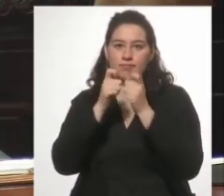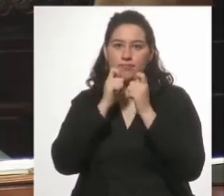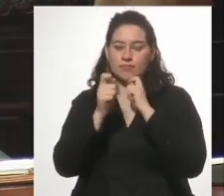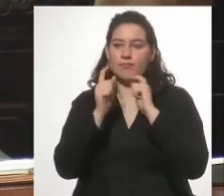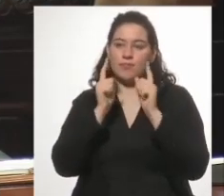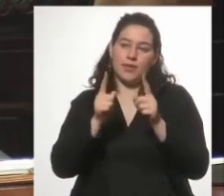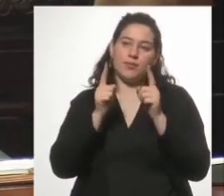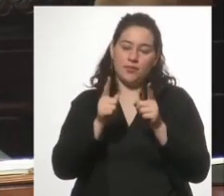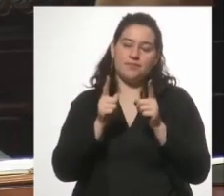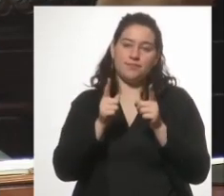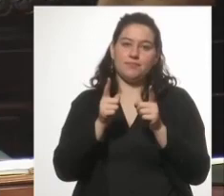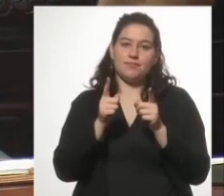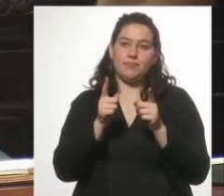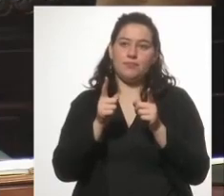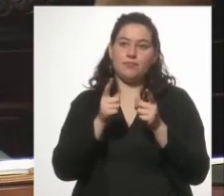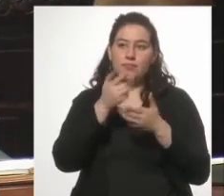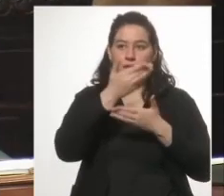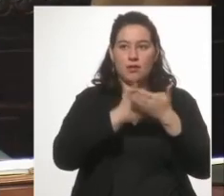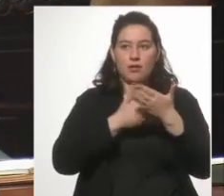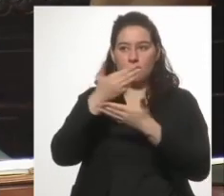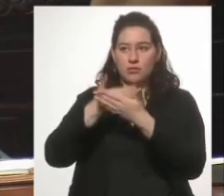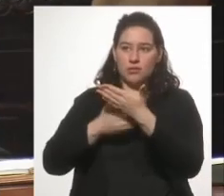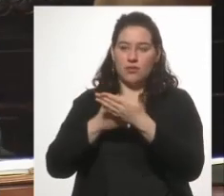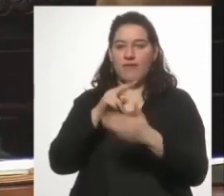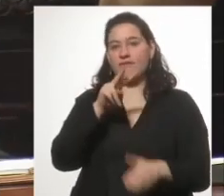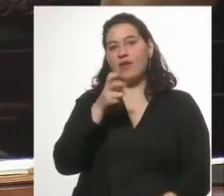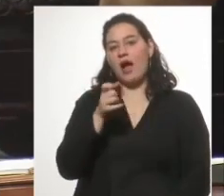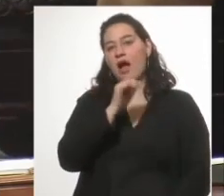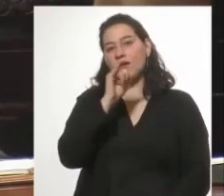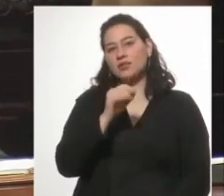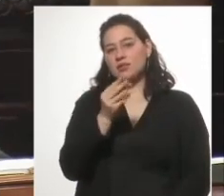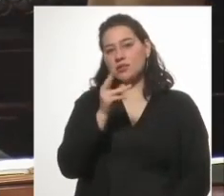caso de las actas de Gilberto Vázquez.